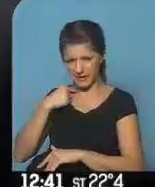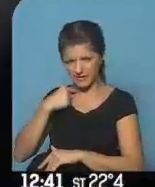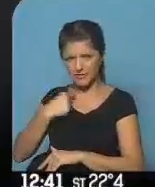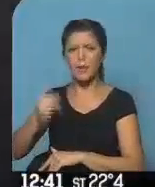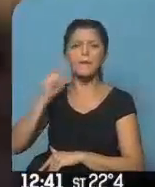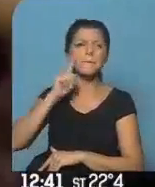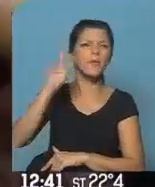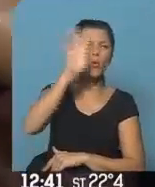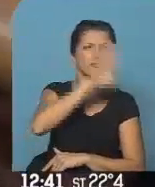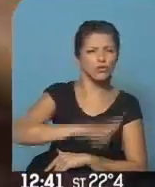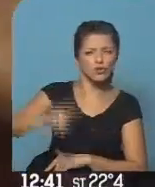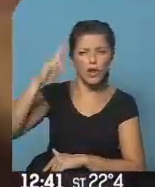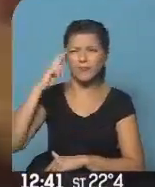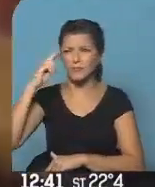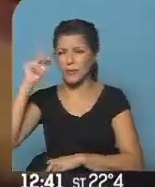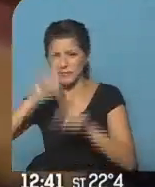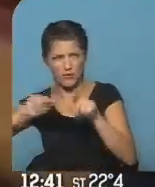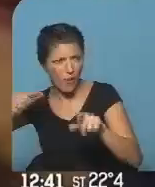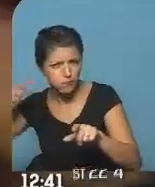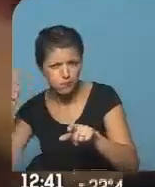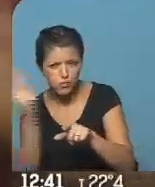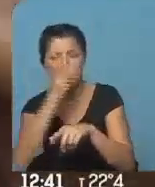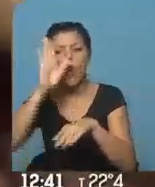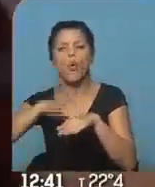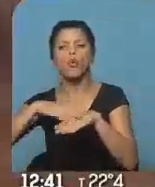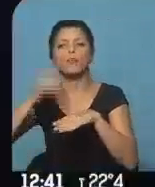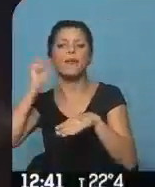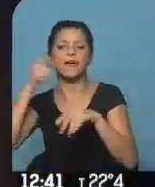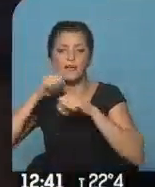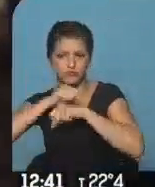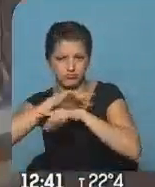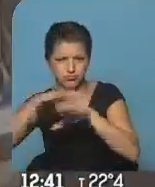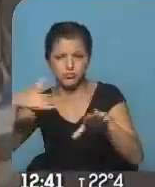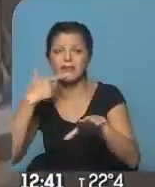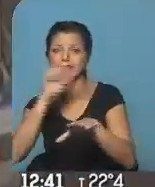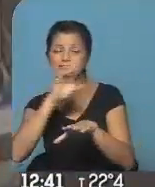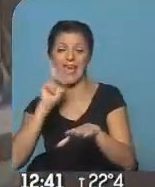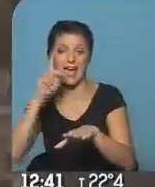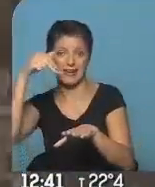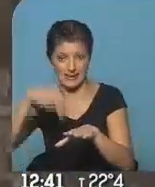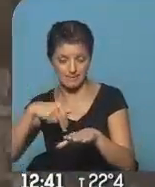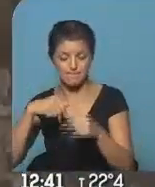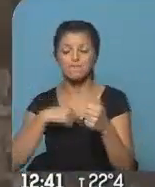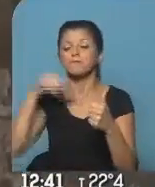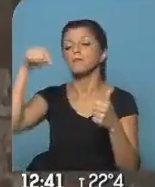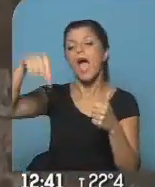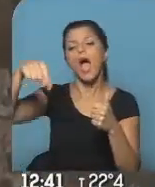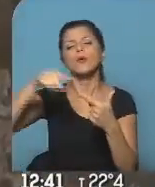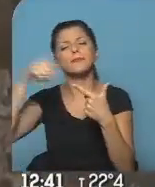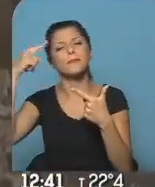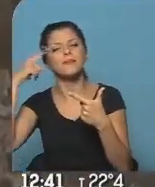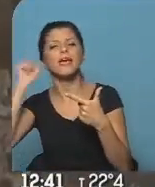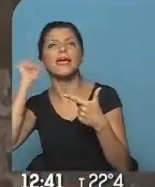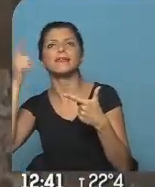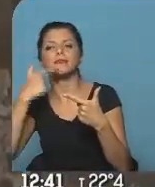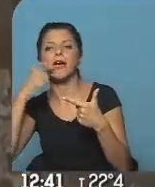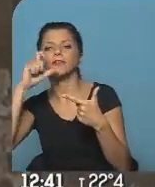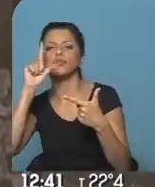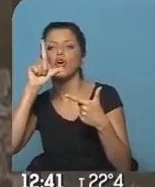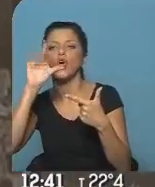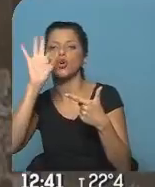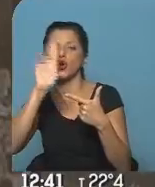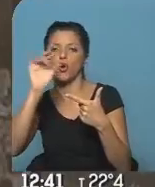del uso en ese momento de gas sarín. En este caso se presume que se usó gas cloro. 3 países se ponen de acuerdo para un